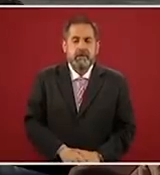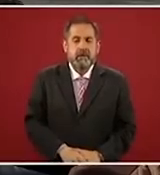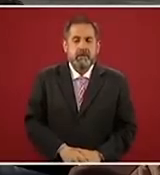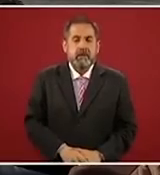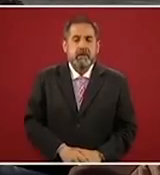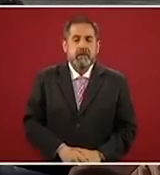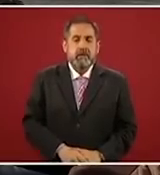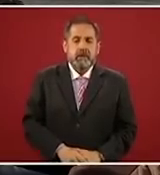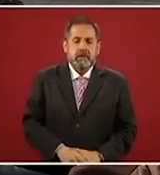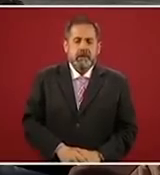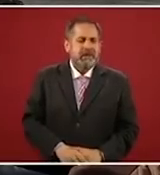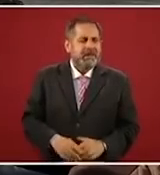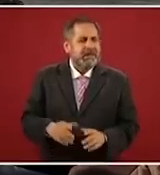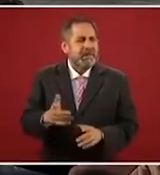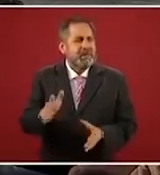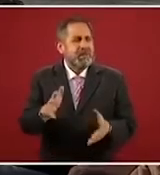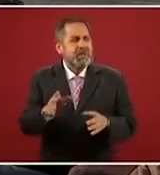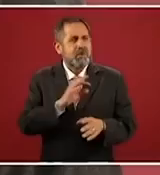Como